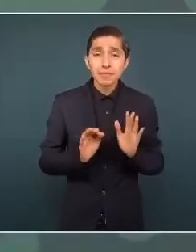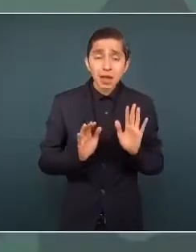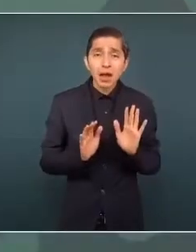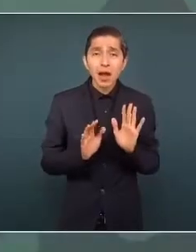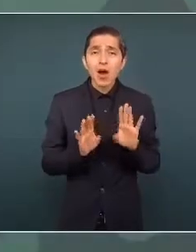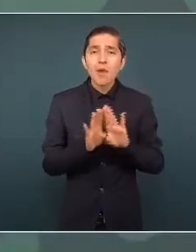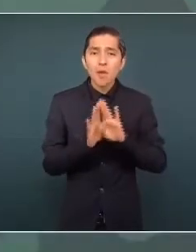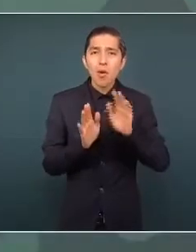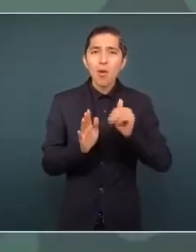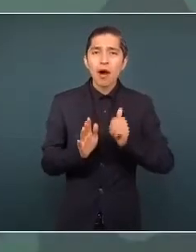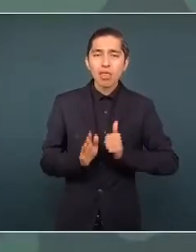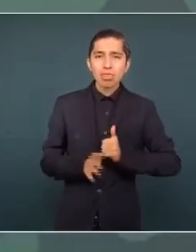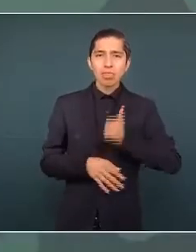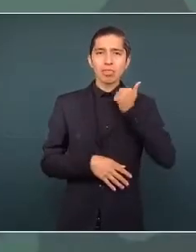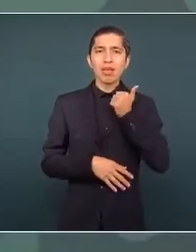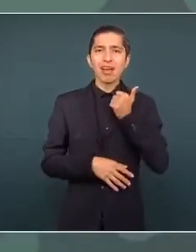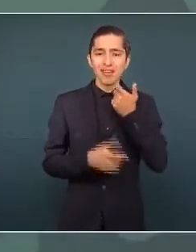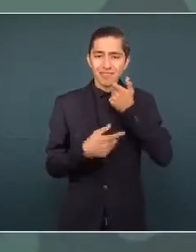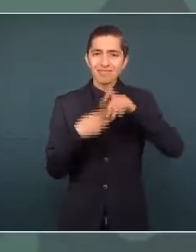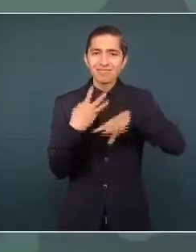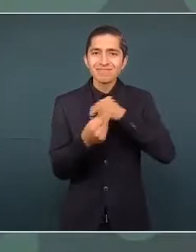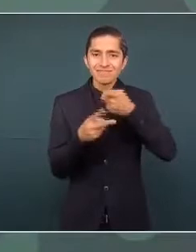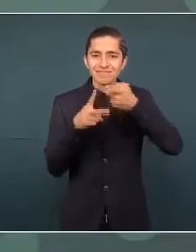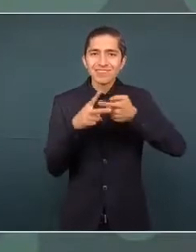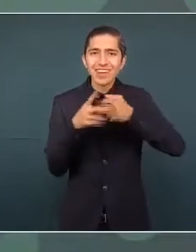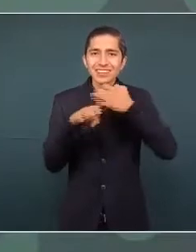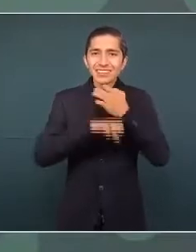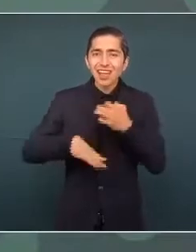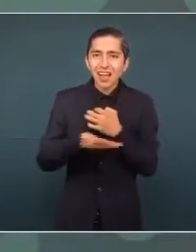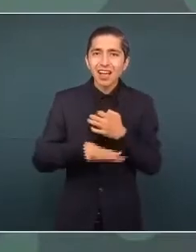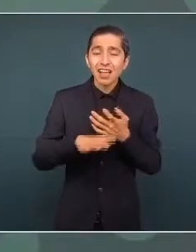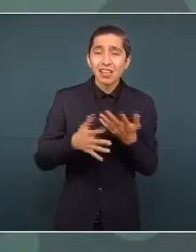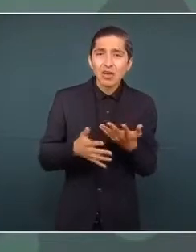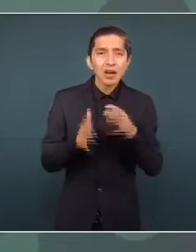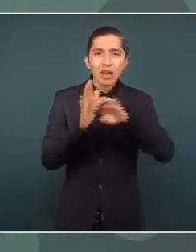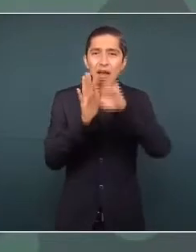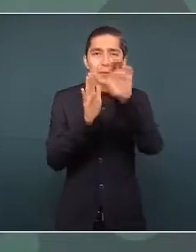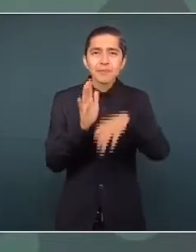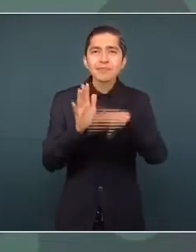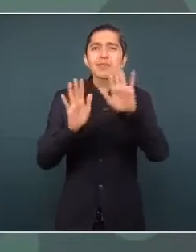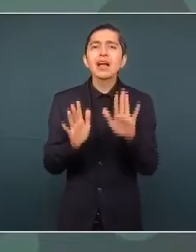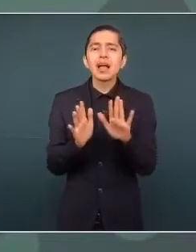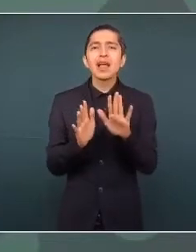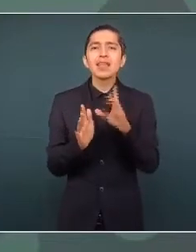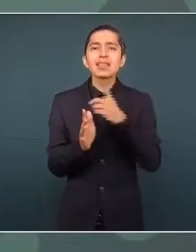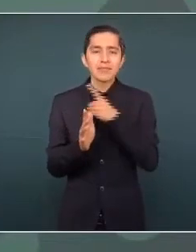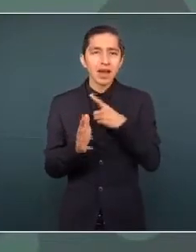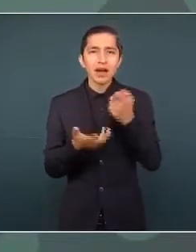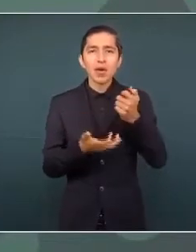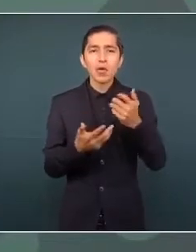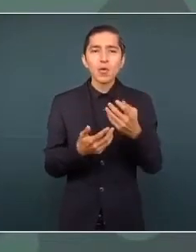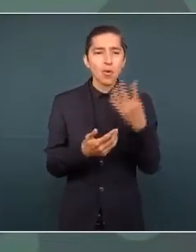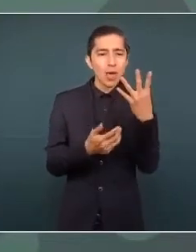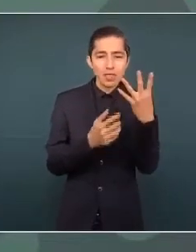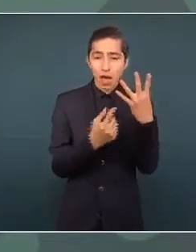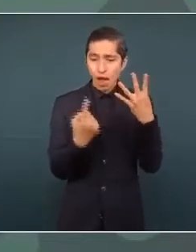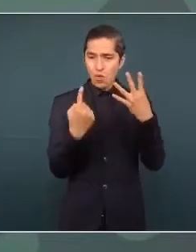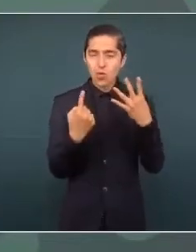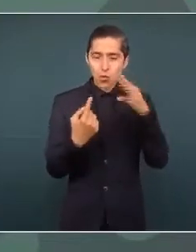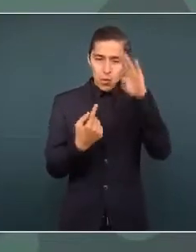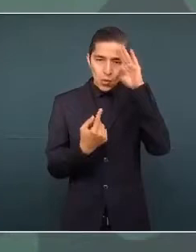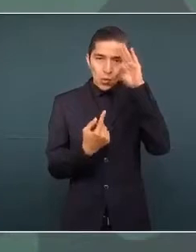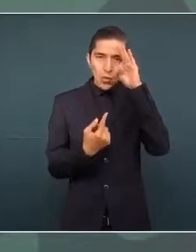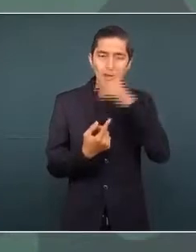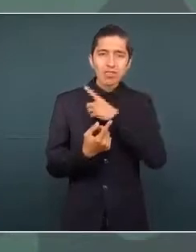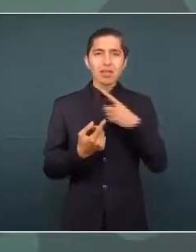un abuso en contra de las finanzas públicas del Estado. Por ejemplo, las garantías andaban casi 4-1, que